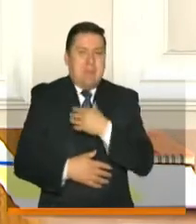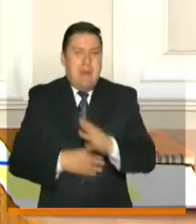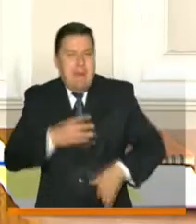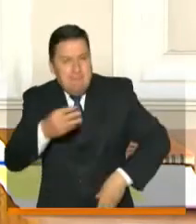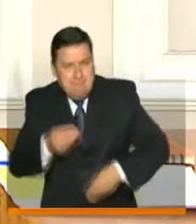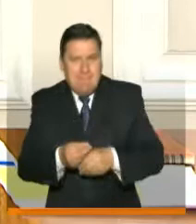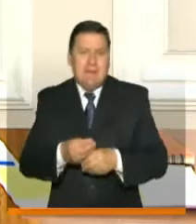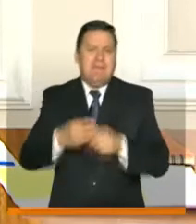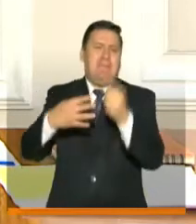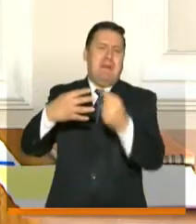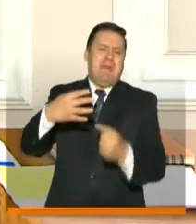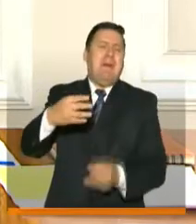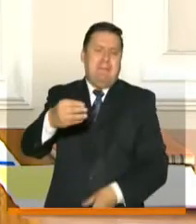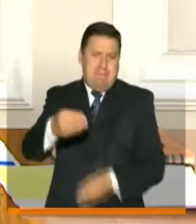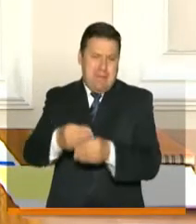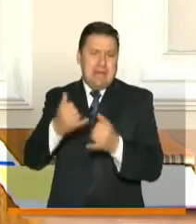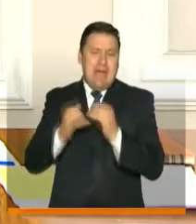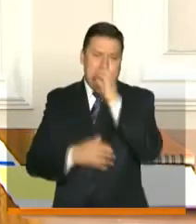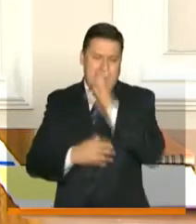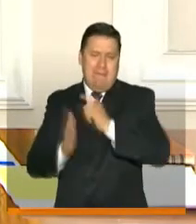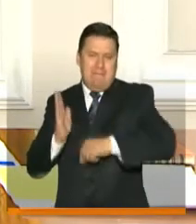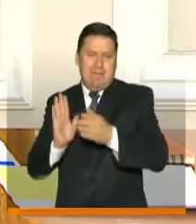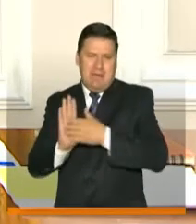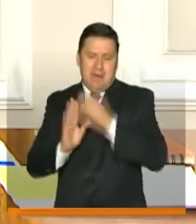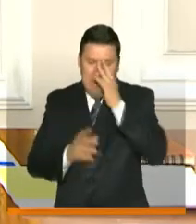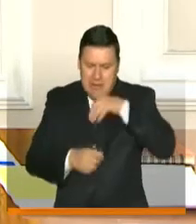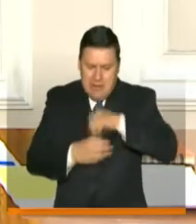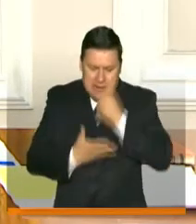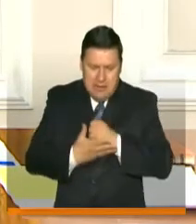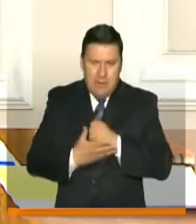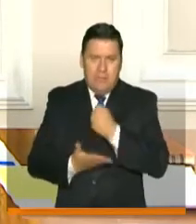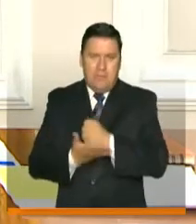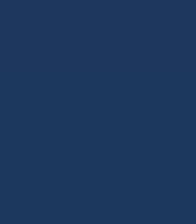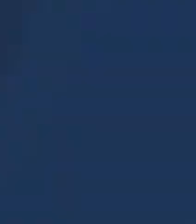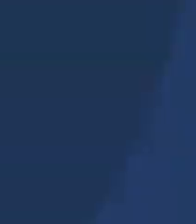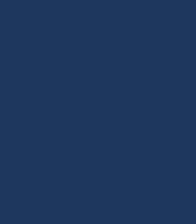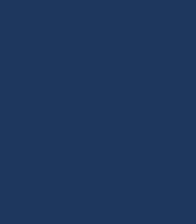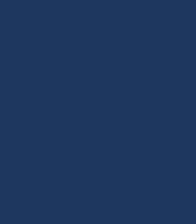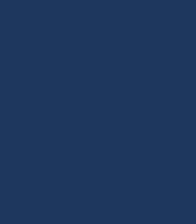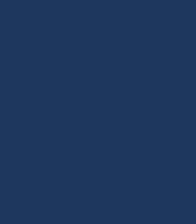complementa con muchas otras que hemos tomado a lo largo de este aislamiento preventivo obligatorio.